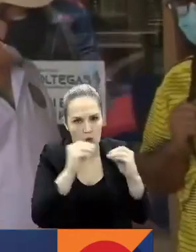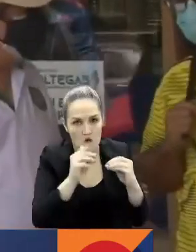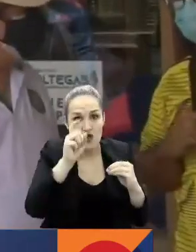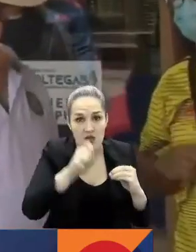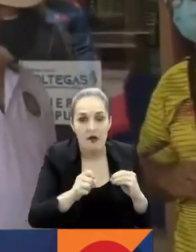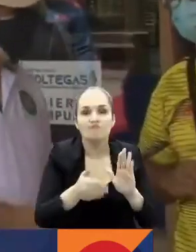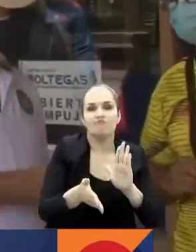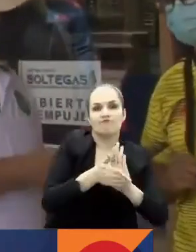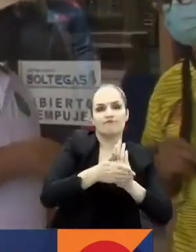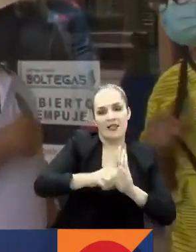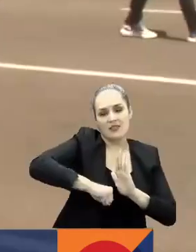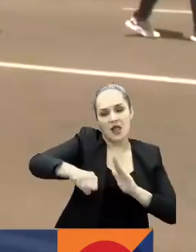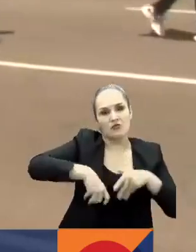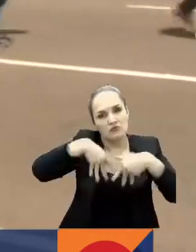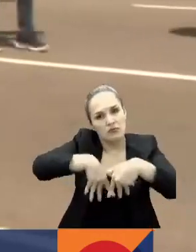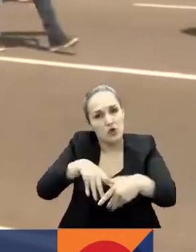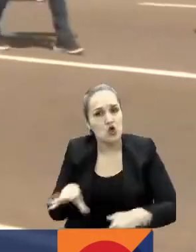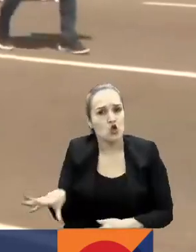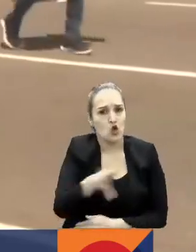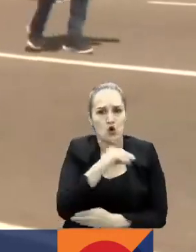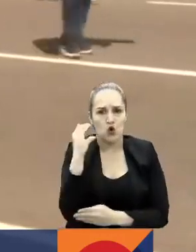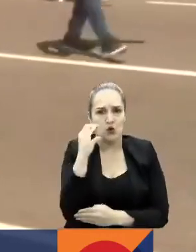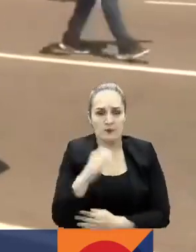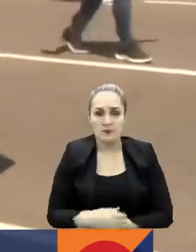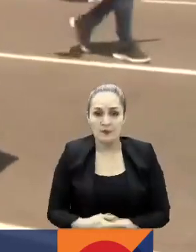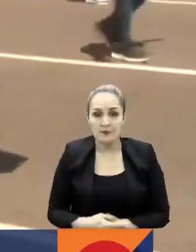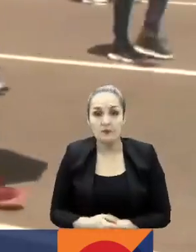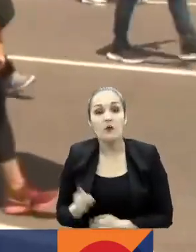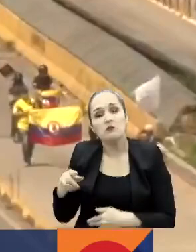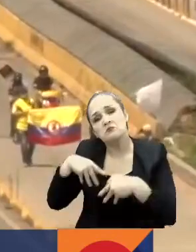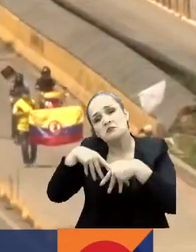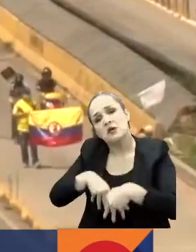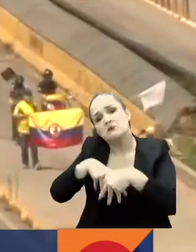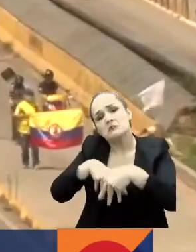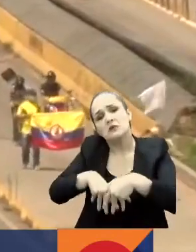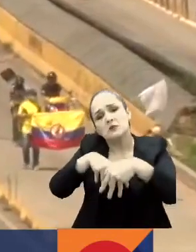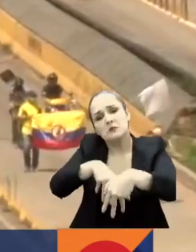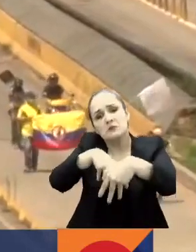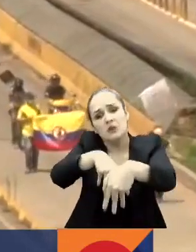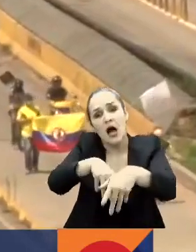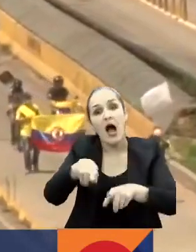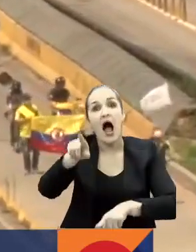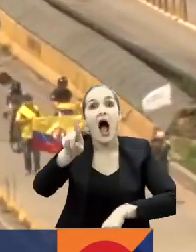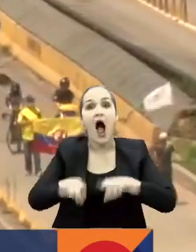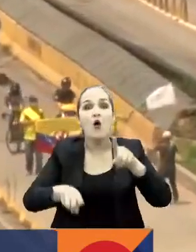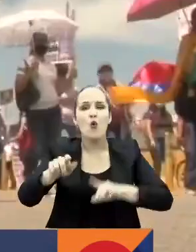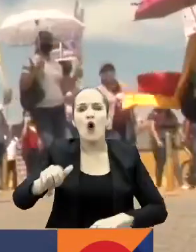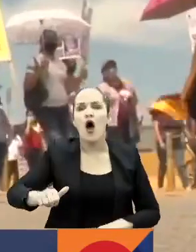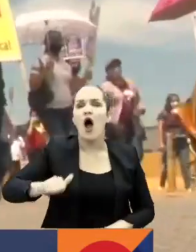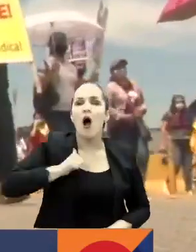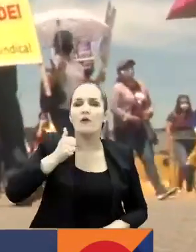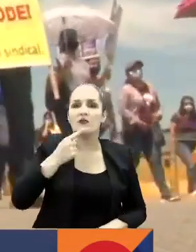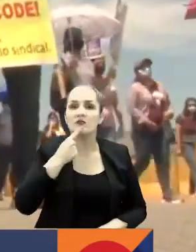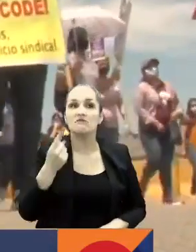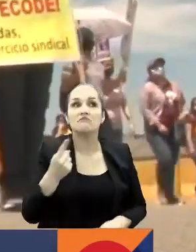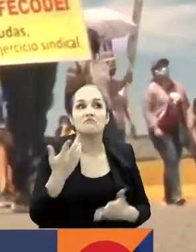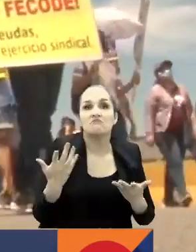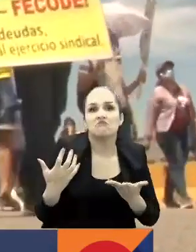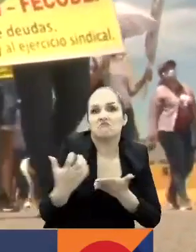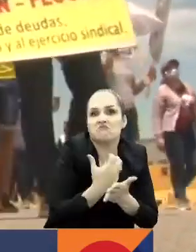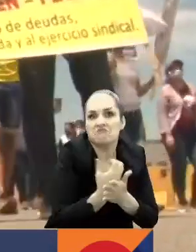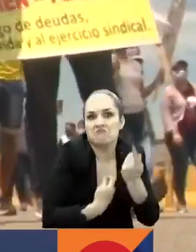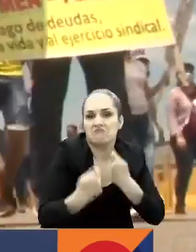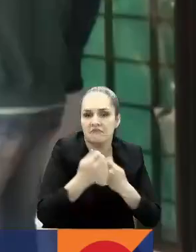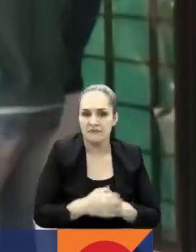participación de todos los colombianos. Y en medio de las manifestaciones hay quienes también aprovechan para llevar su sustento a casa. Yo